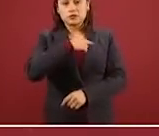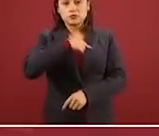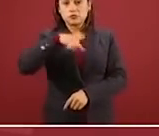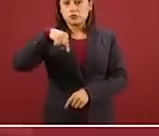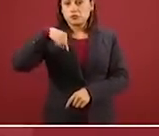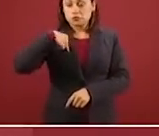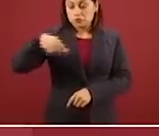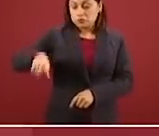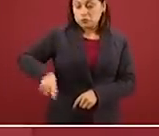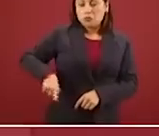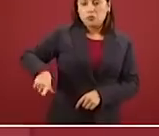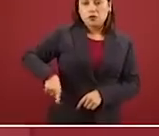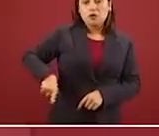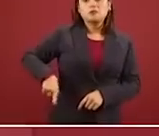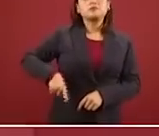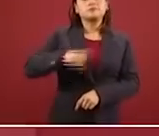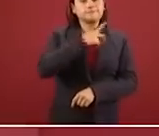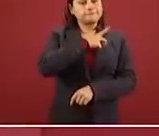del gobierno,